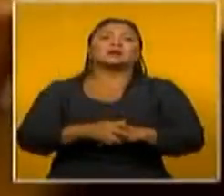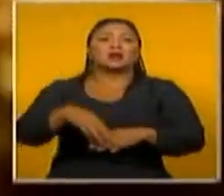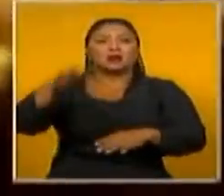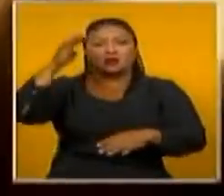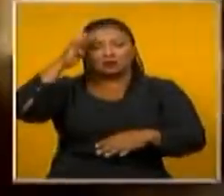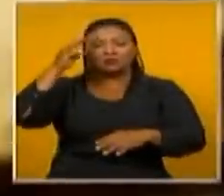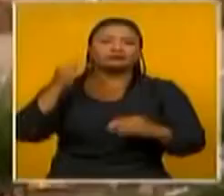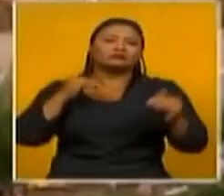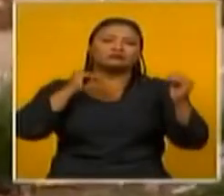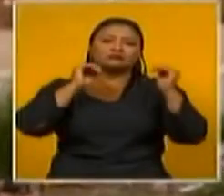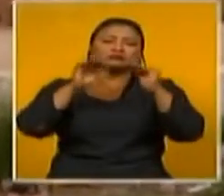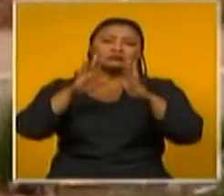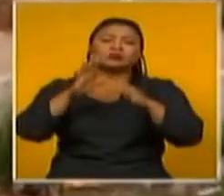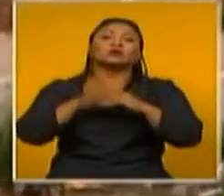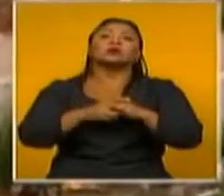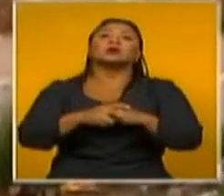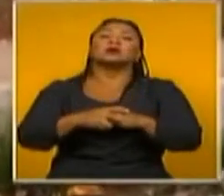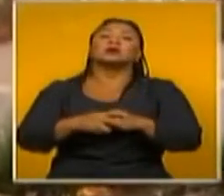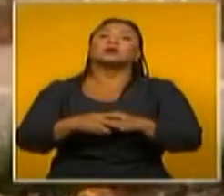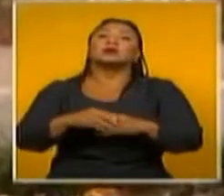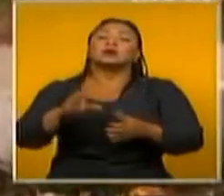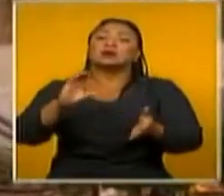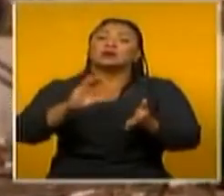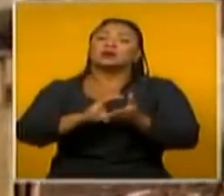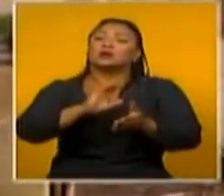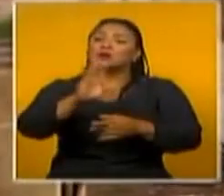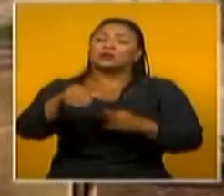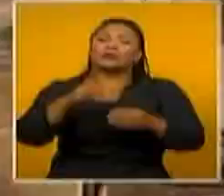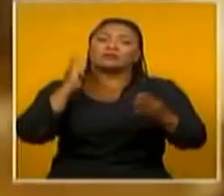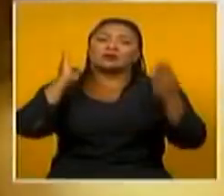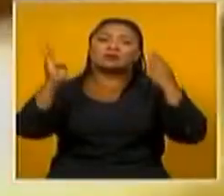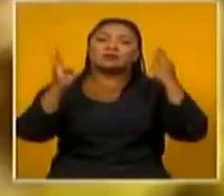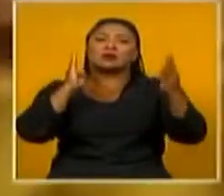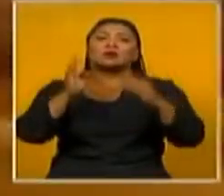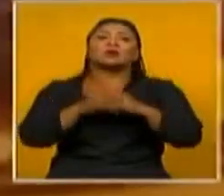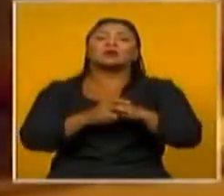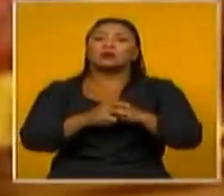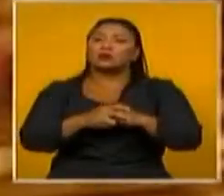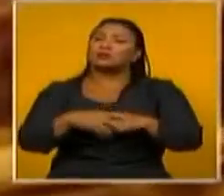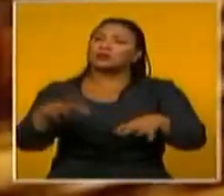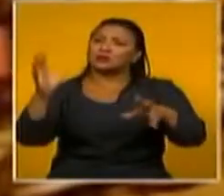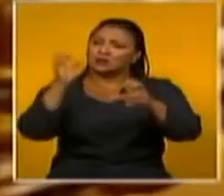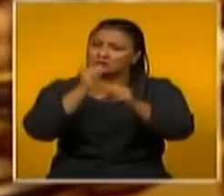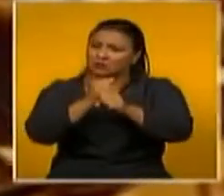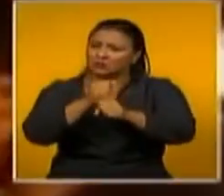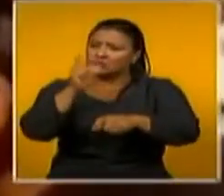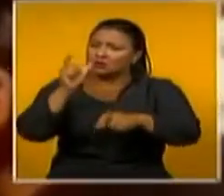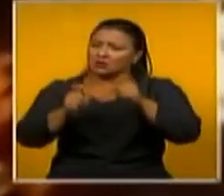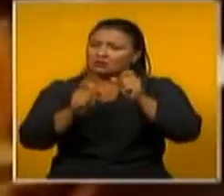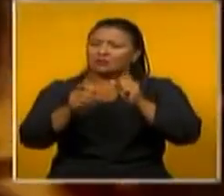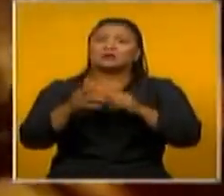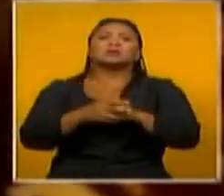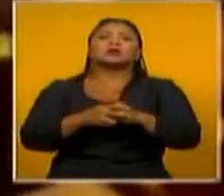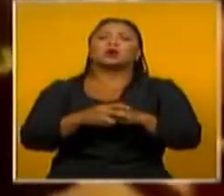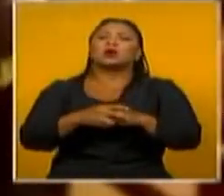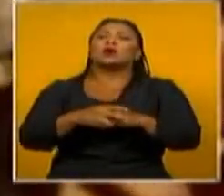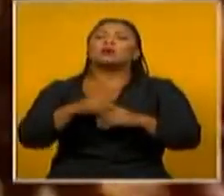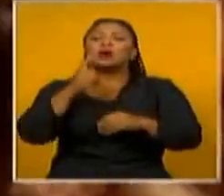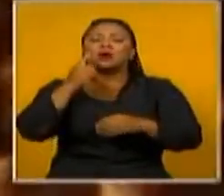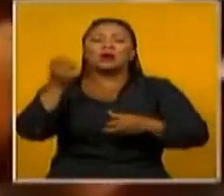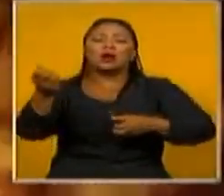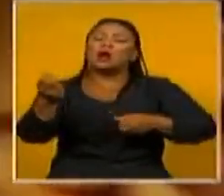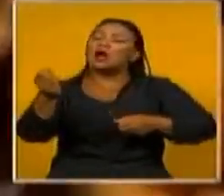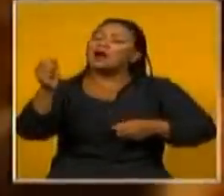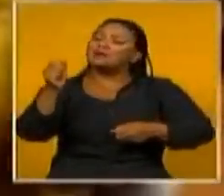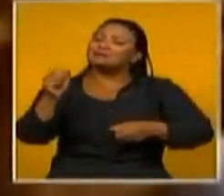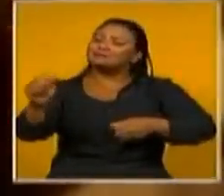una intervención integral en la ciudad de Las Brisas del Río, en Babahoyo. Esa noche, los moradores causaron daño a un patrullero